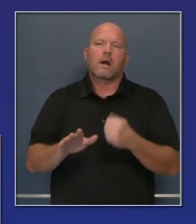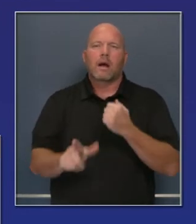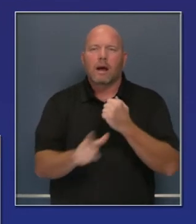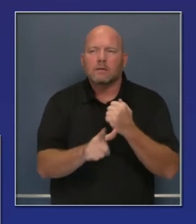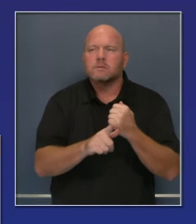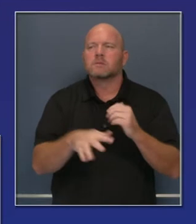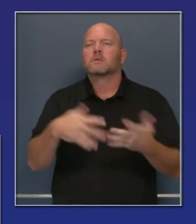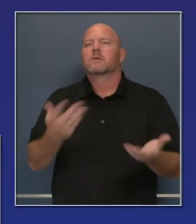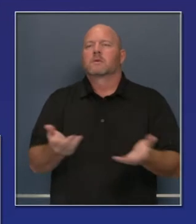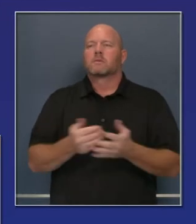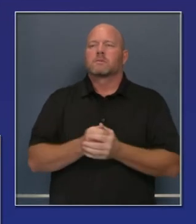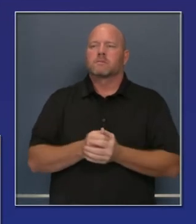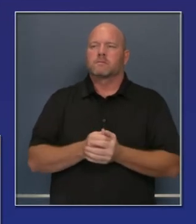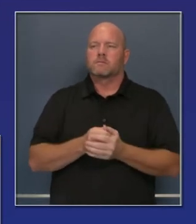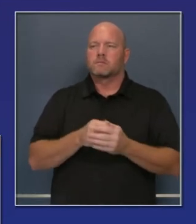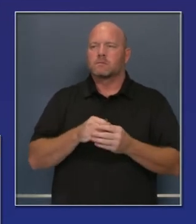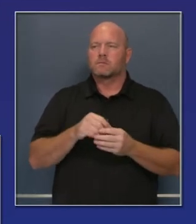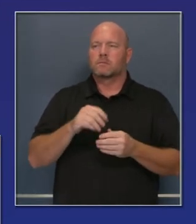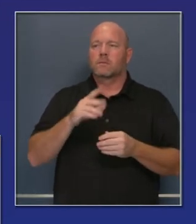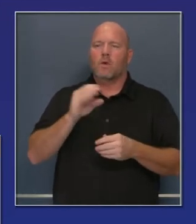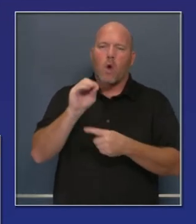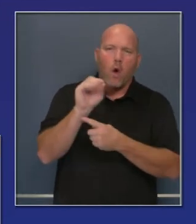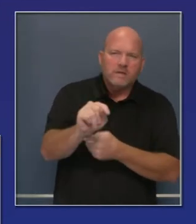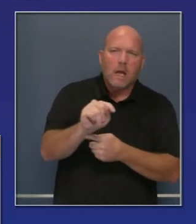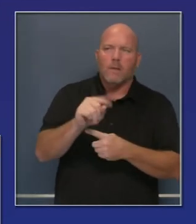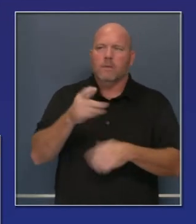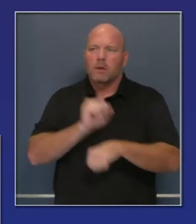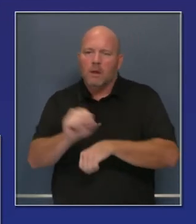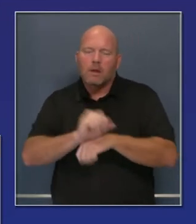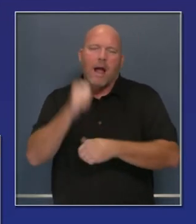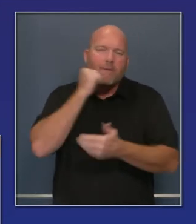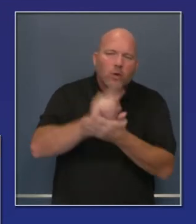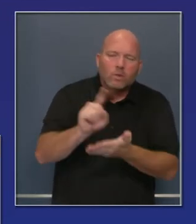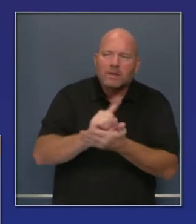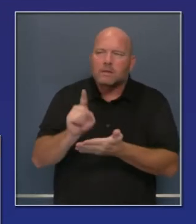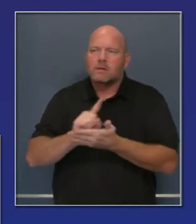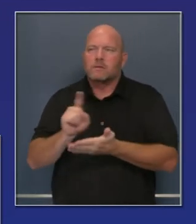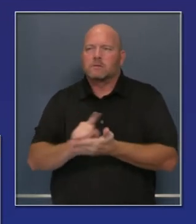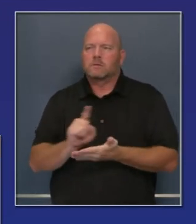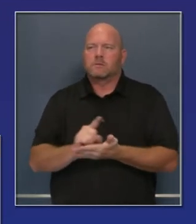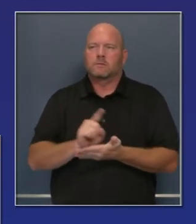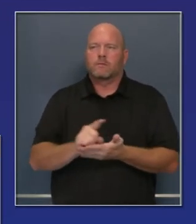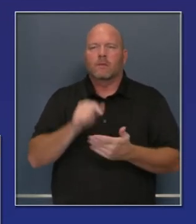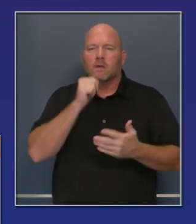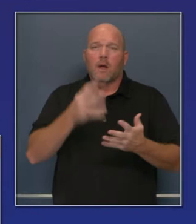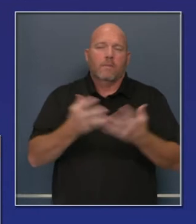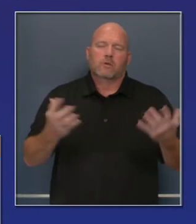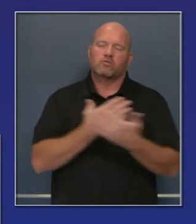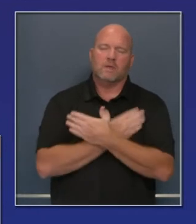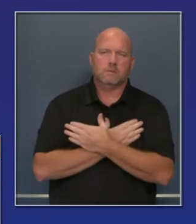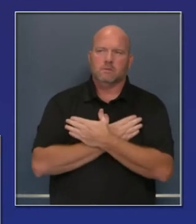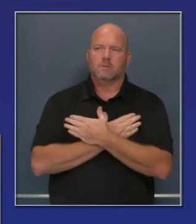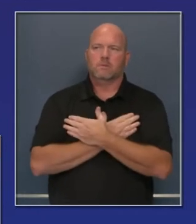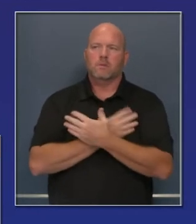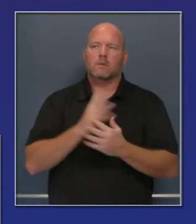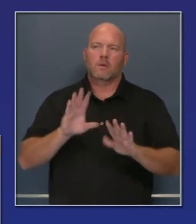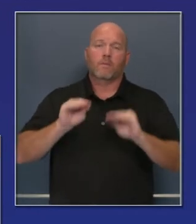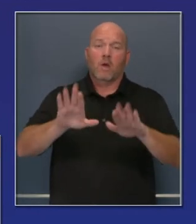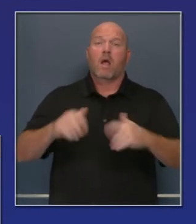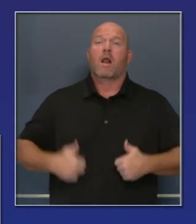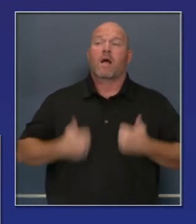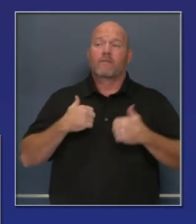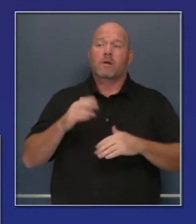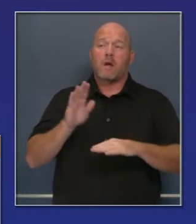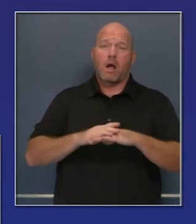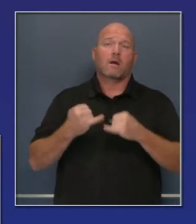ayuda mutua local, que ha estado trabajando horas extras por semanas y semanas con poco descanso, arriesgando